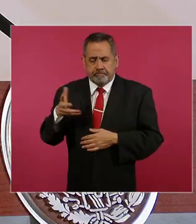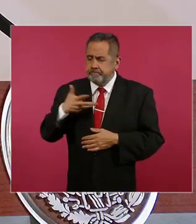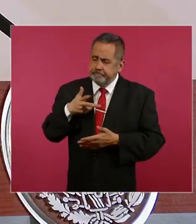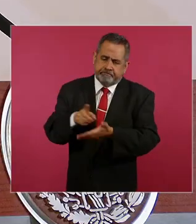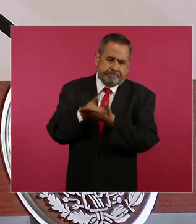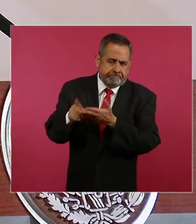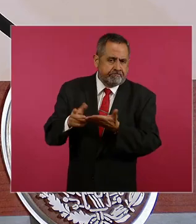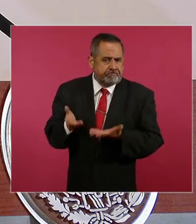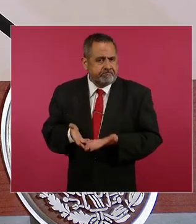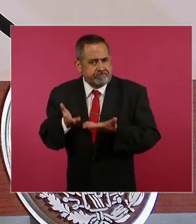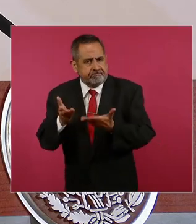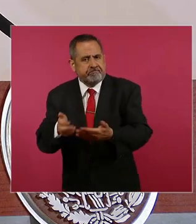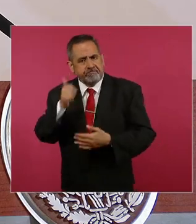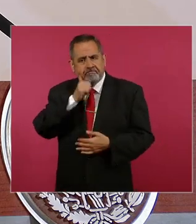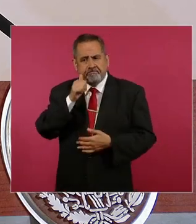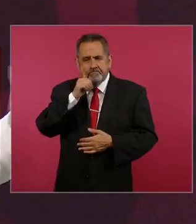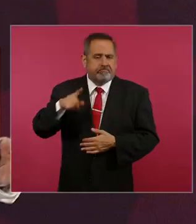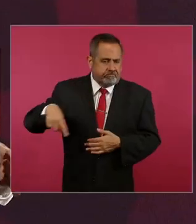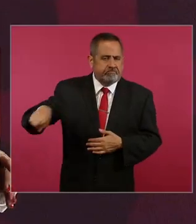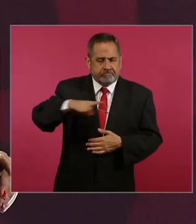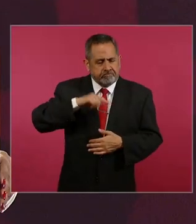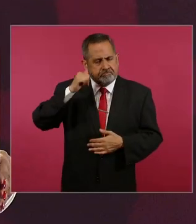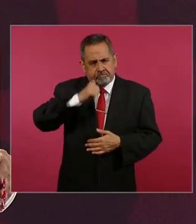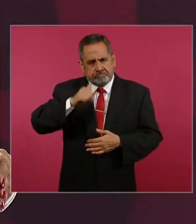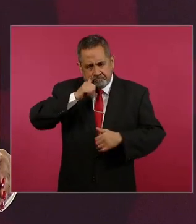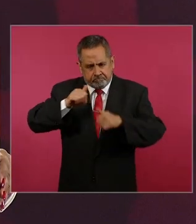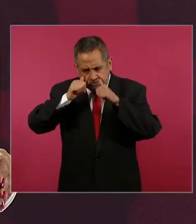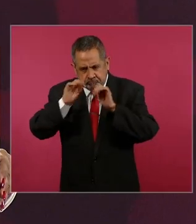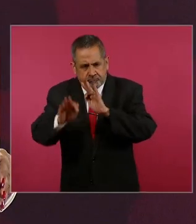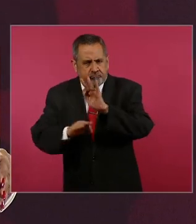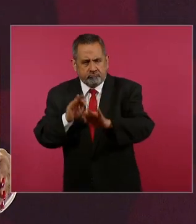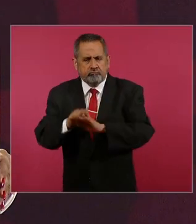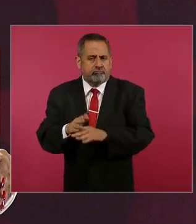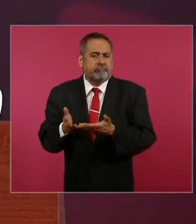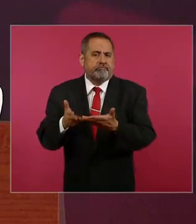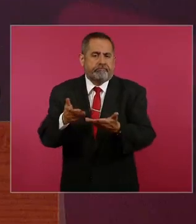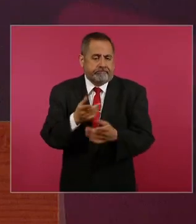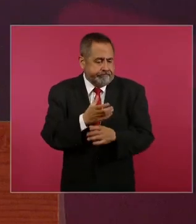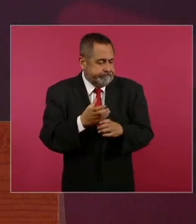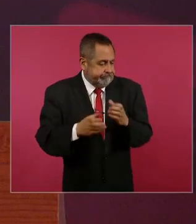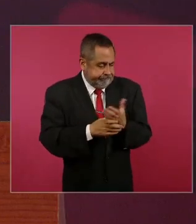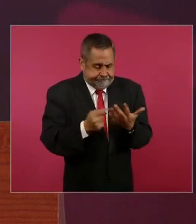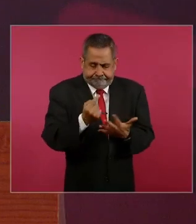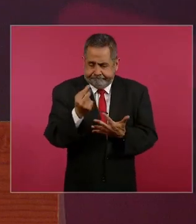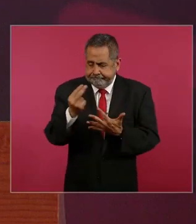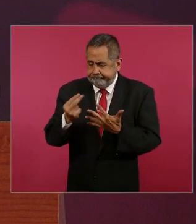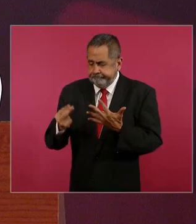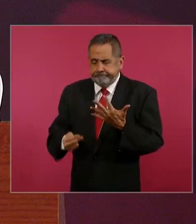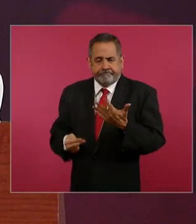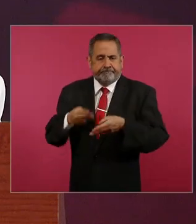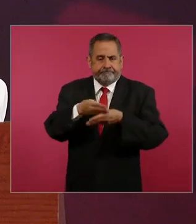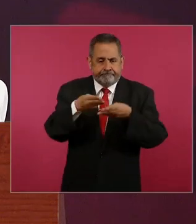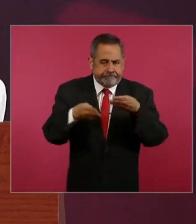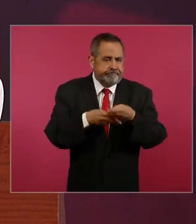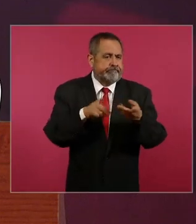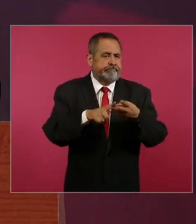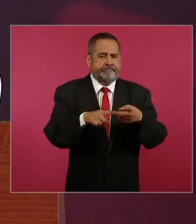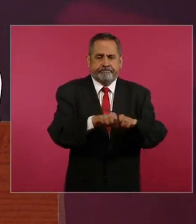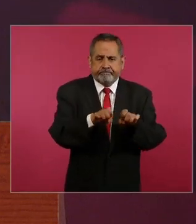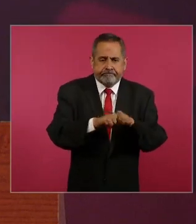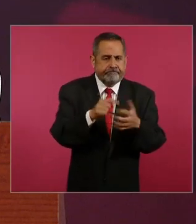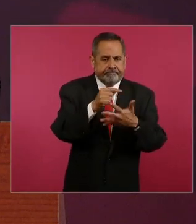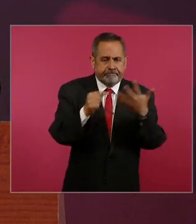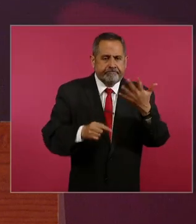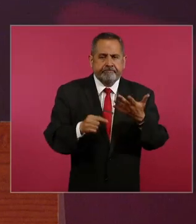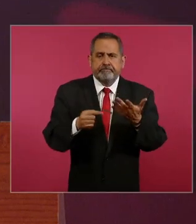la disposición siempre de dar los mejores servicios pero pues requieren materiales equipos